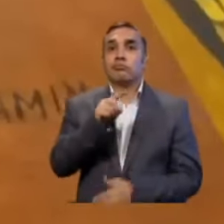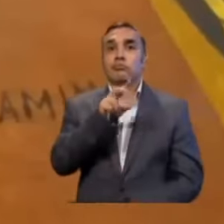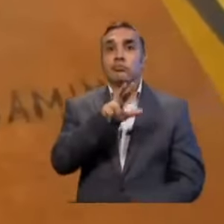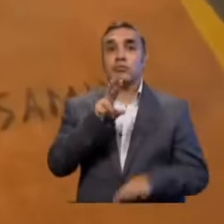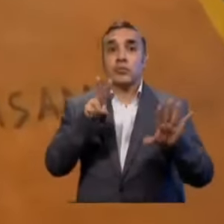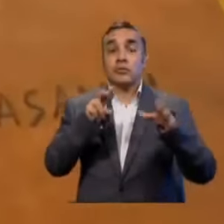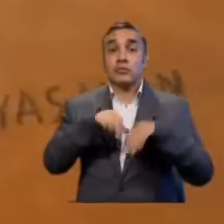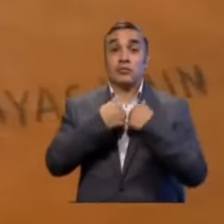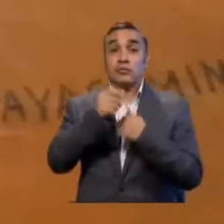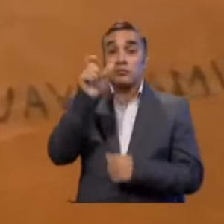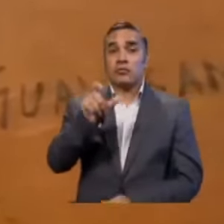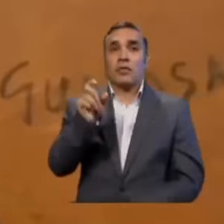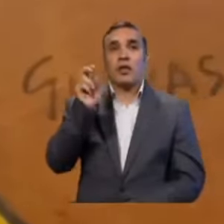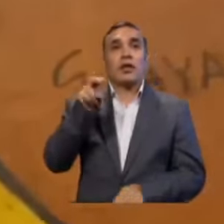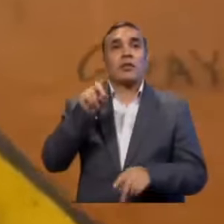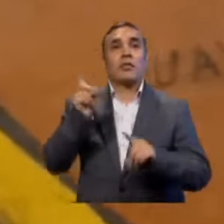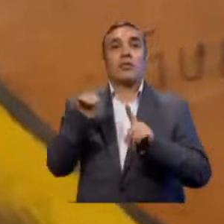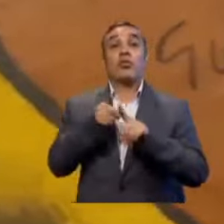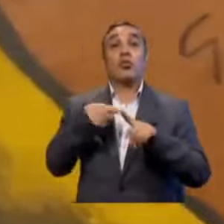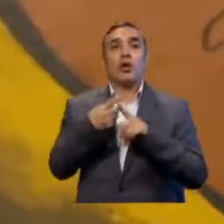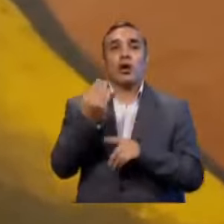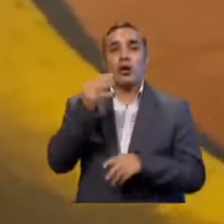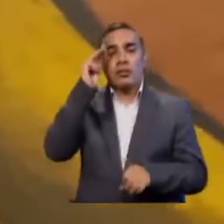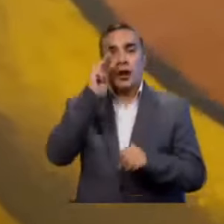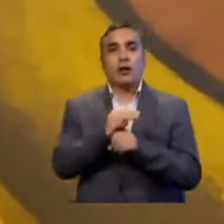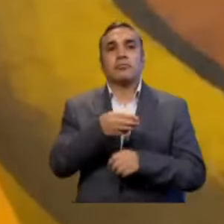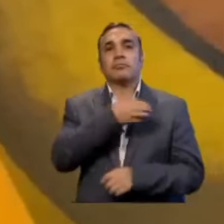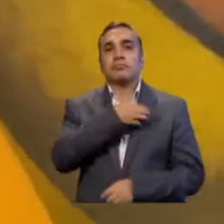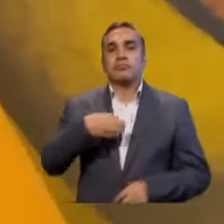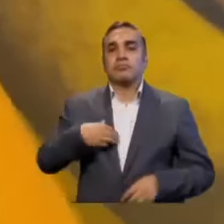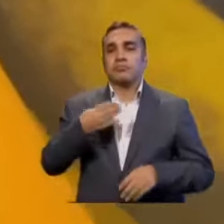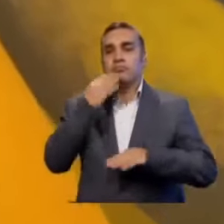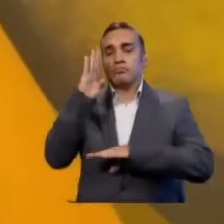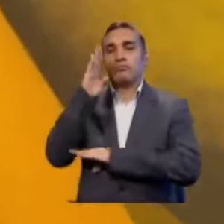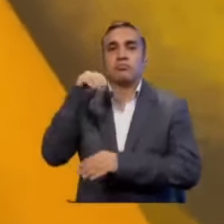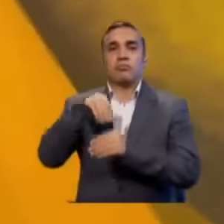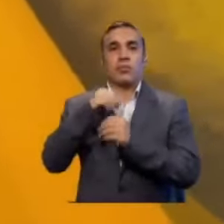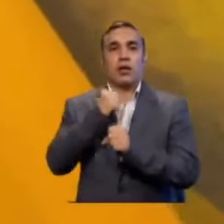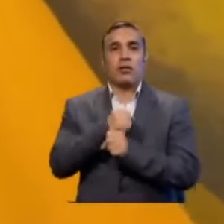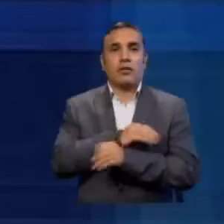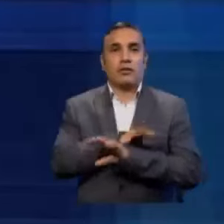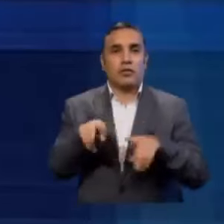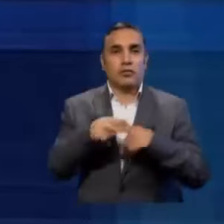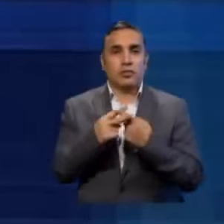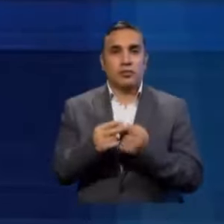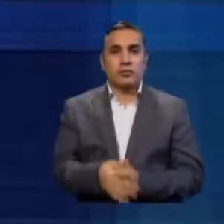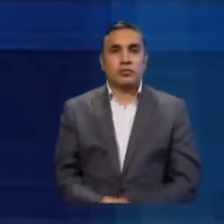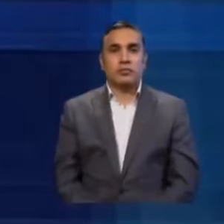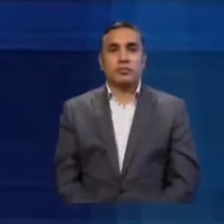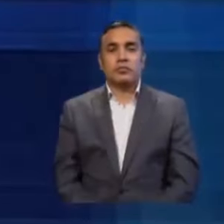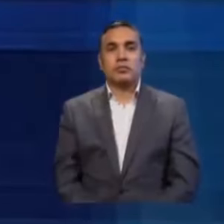137 asambleístas deberán posesionarse el 14 de mayo. Karen Haro, TC Televisión.